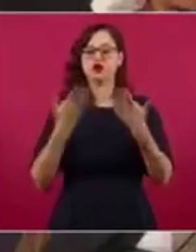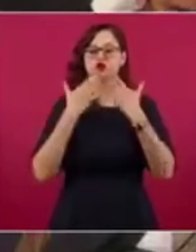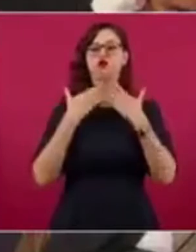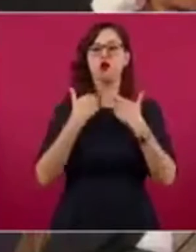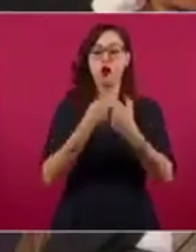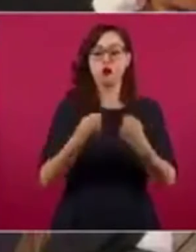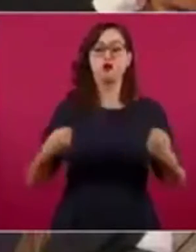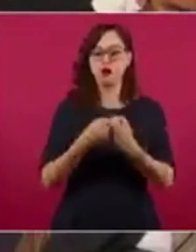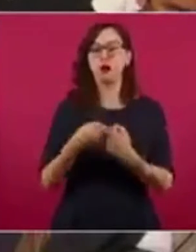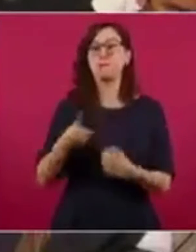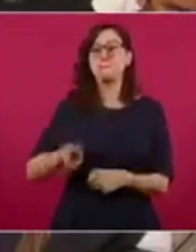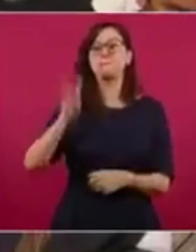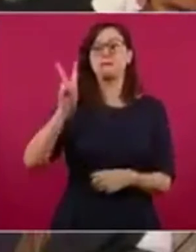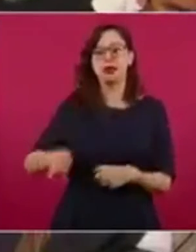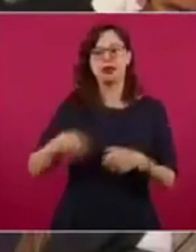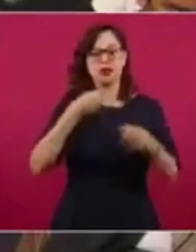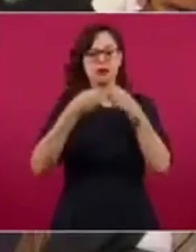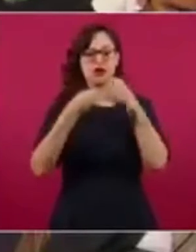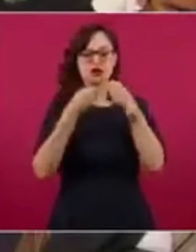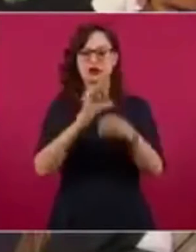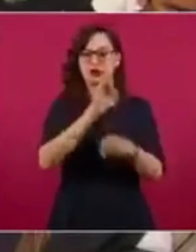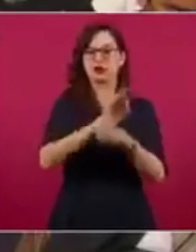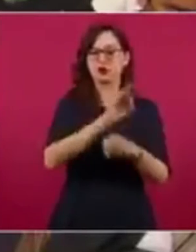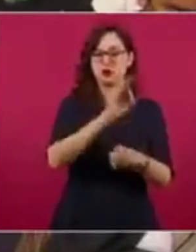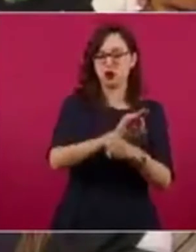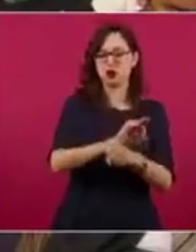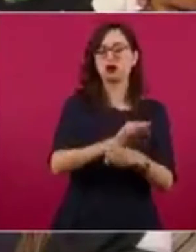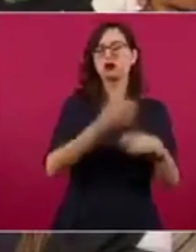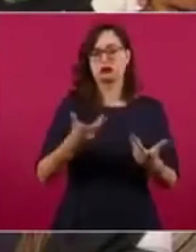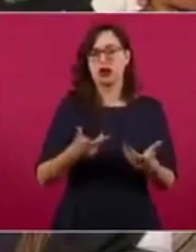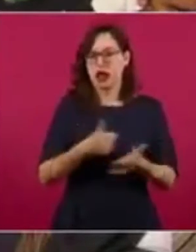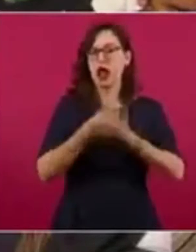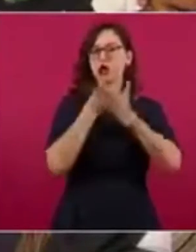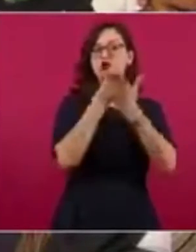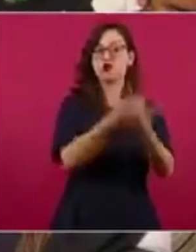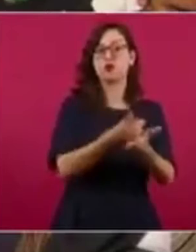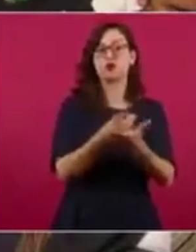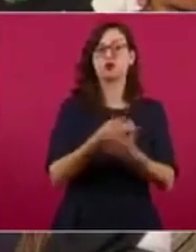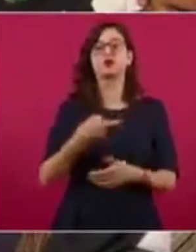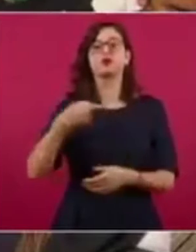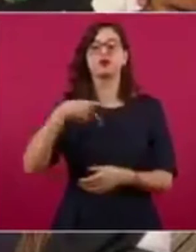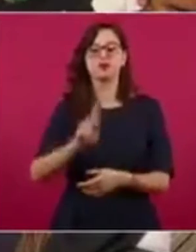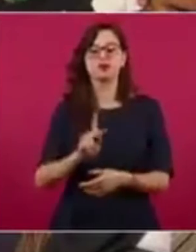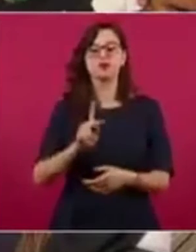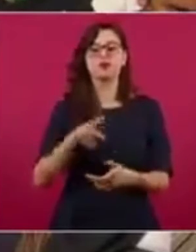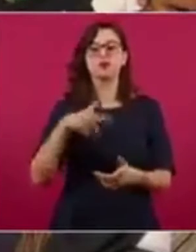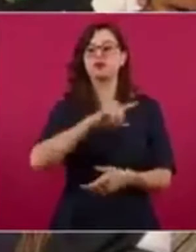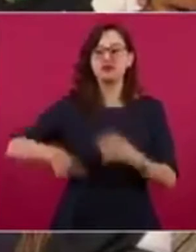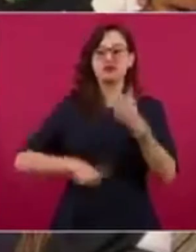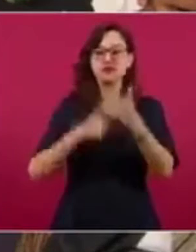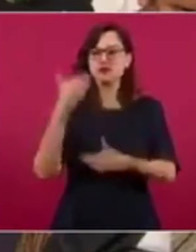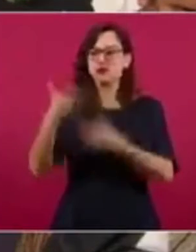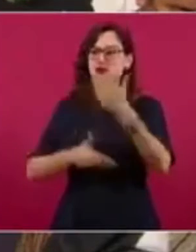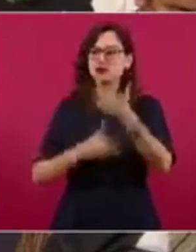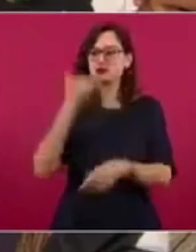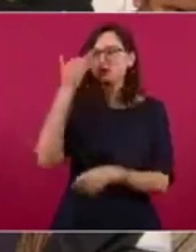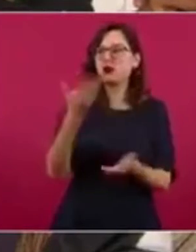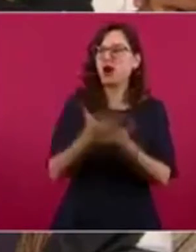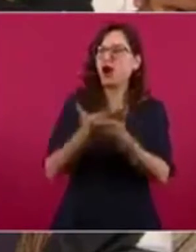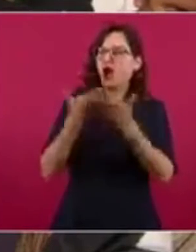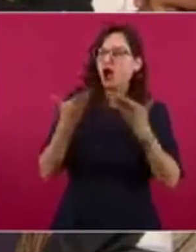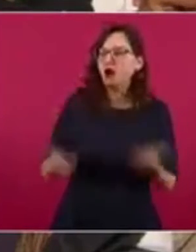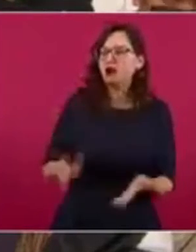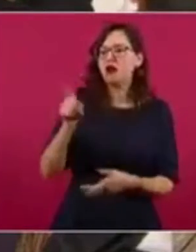periodistas, pues hizo un escándalo. Pero posteriormente, Reporteros Sin Fronteras, la que encabeza desde hace muchos años esa